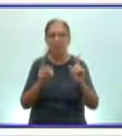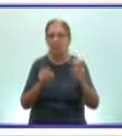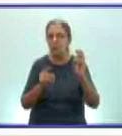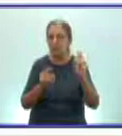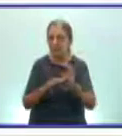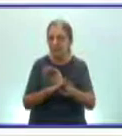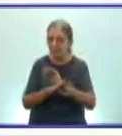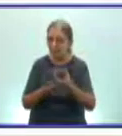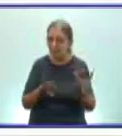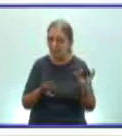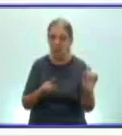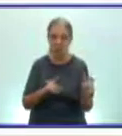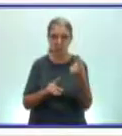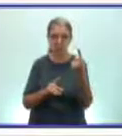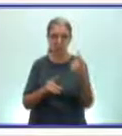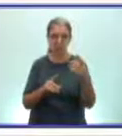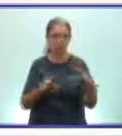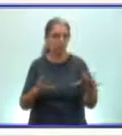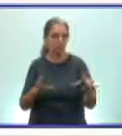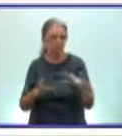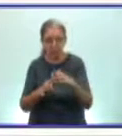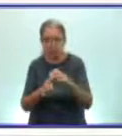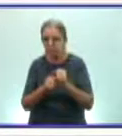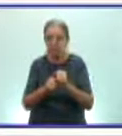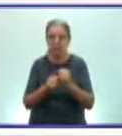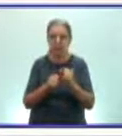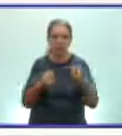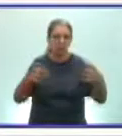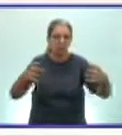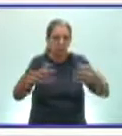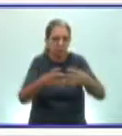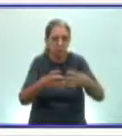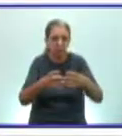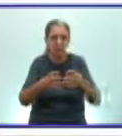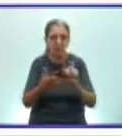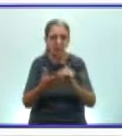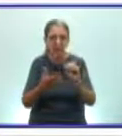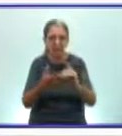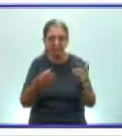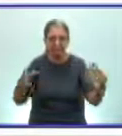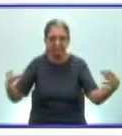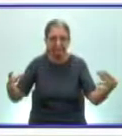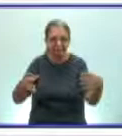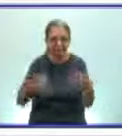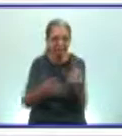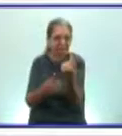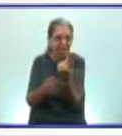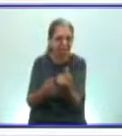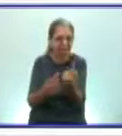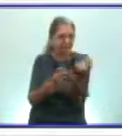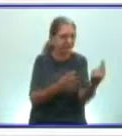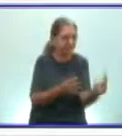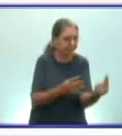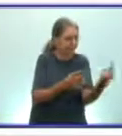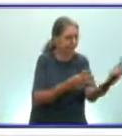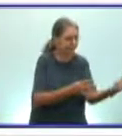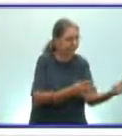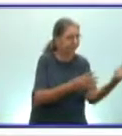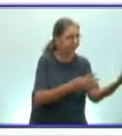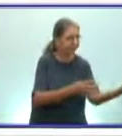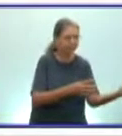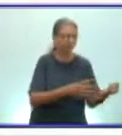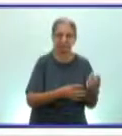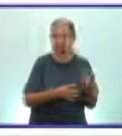cuenta todos los valores del conjunto de datos de forma individual. O sea, recorre el conjunto completo de